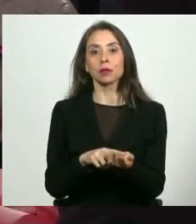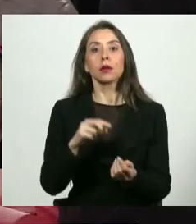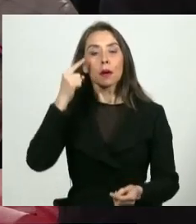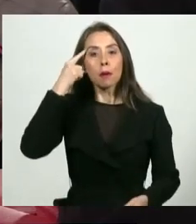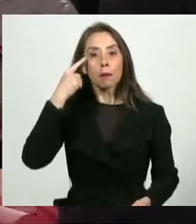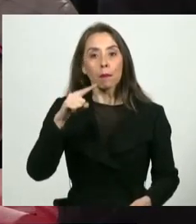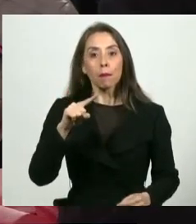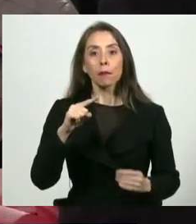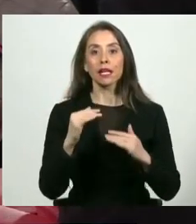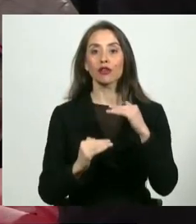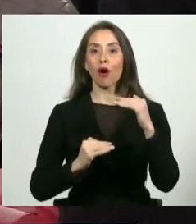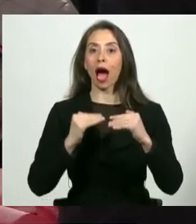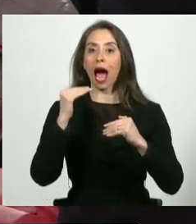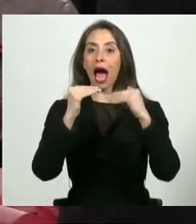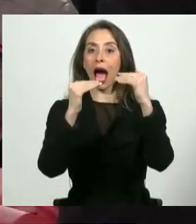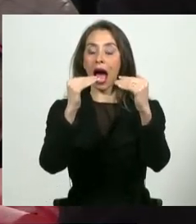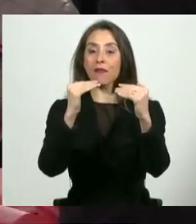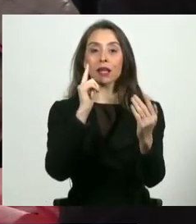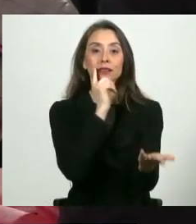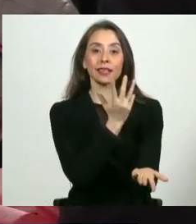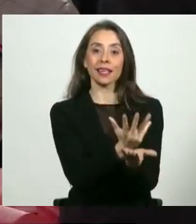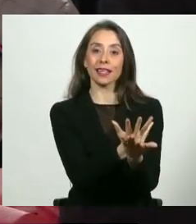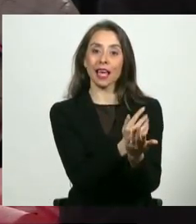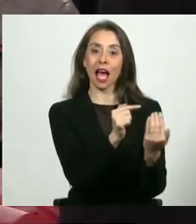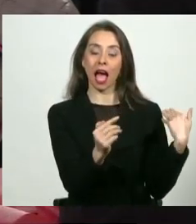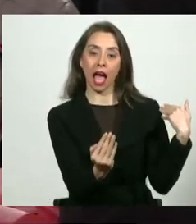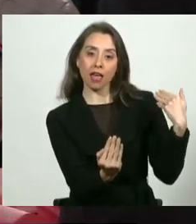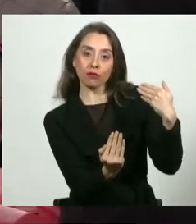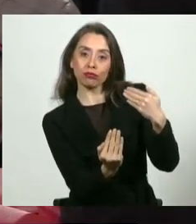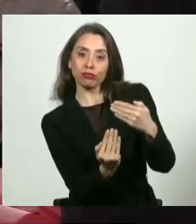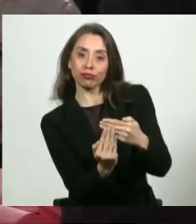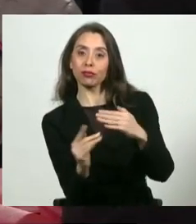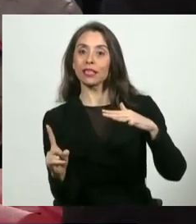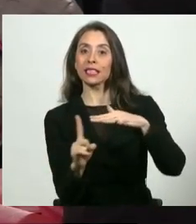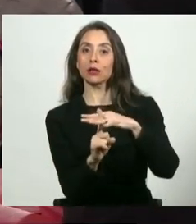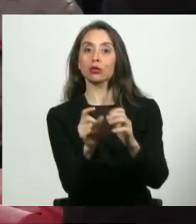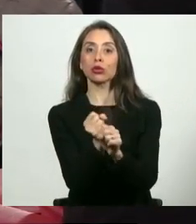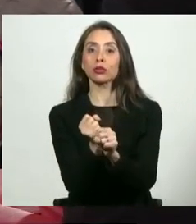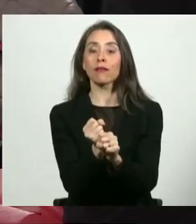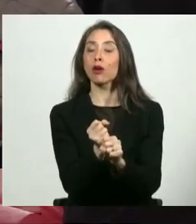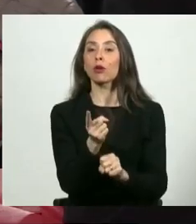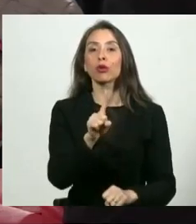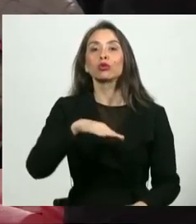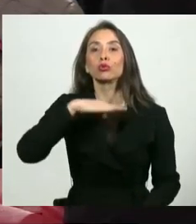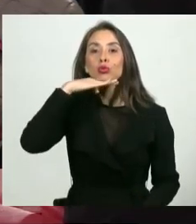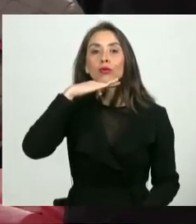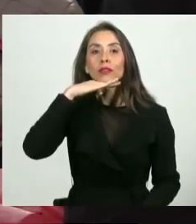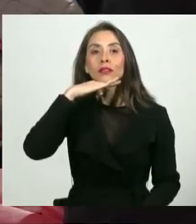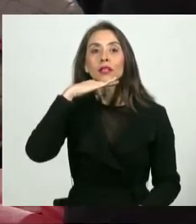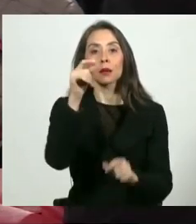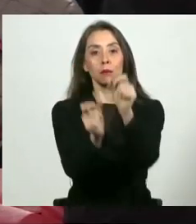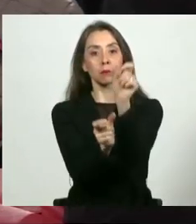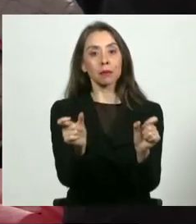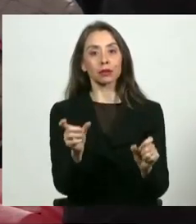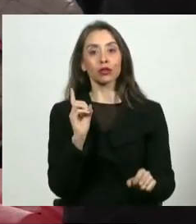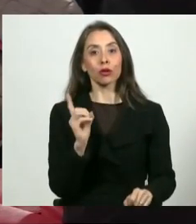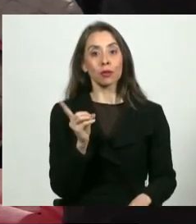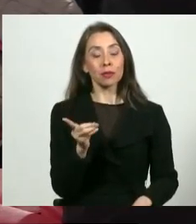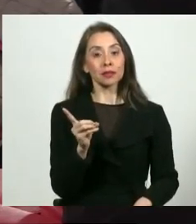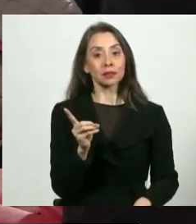embargo, los avances que han existido en inclusión laboral no son suficientes como para que las personas con